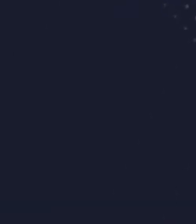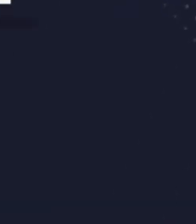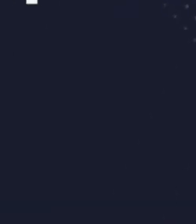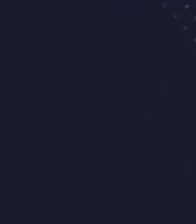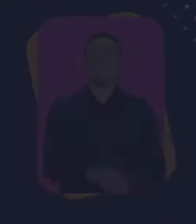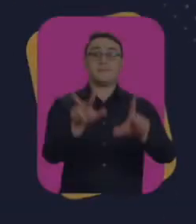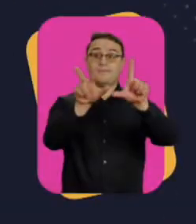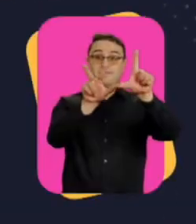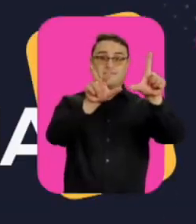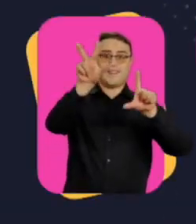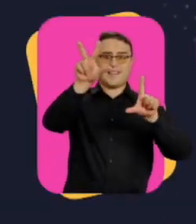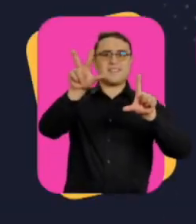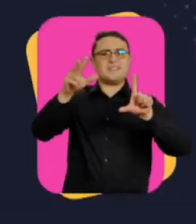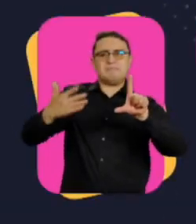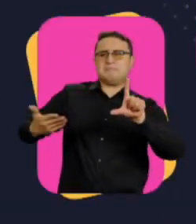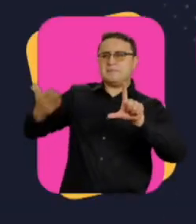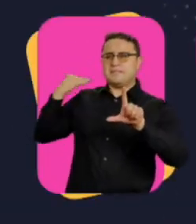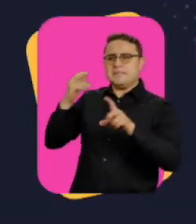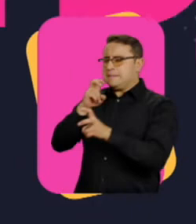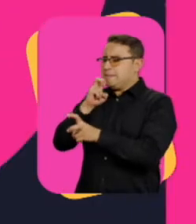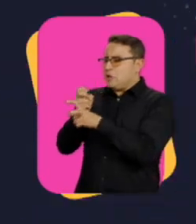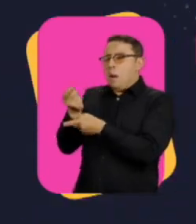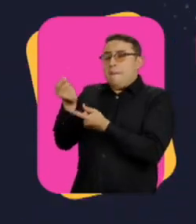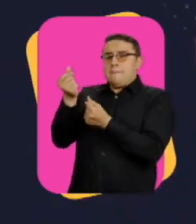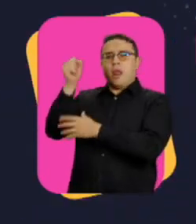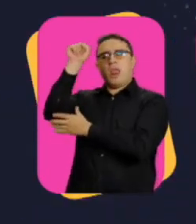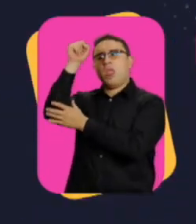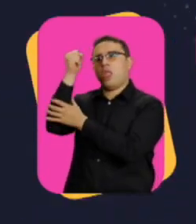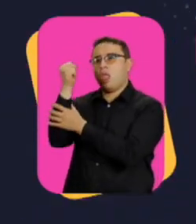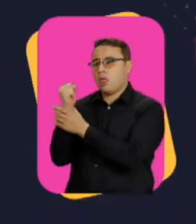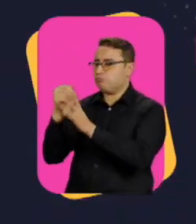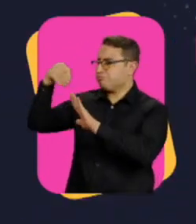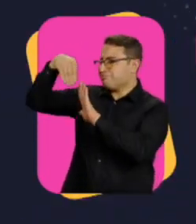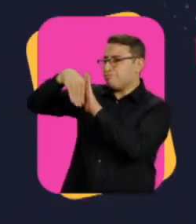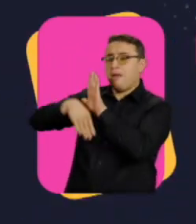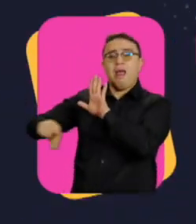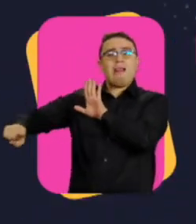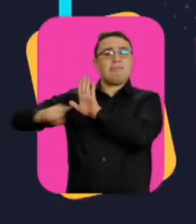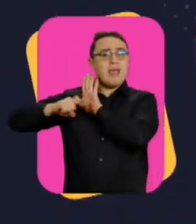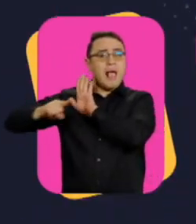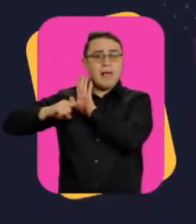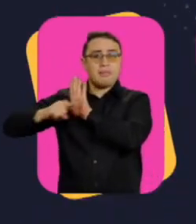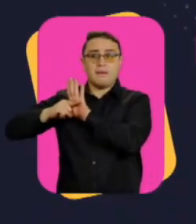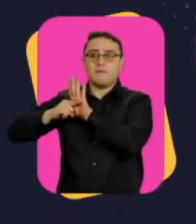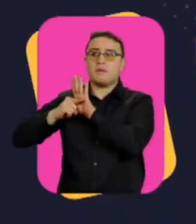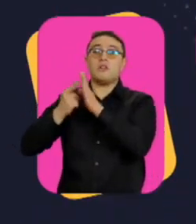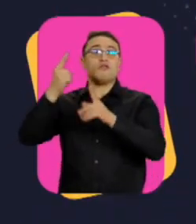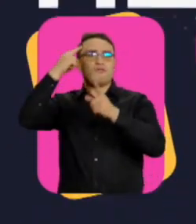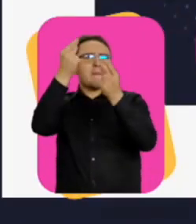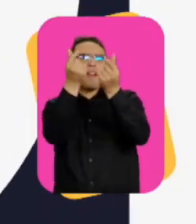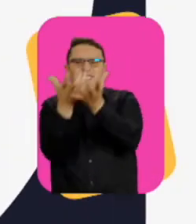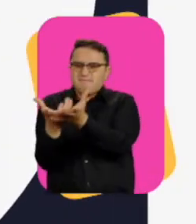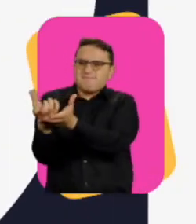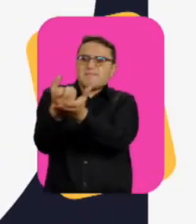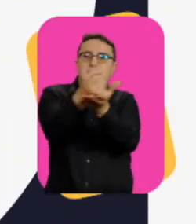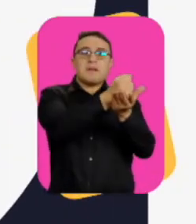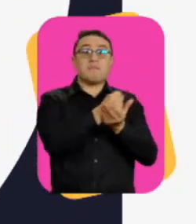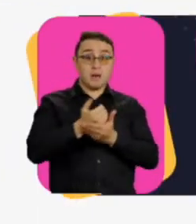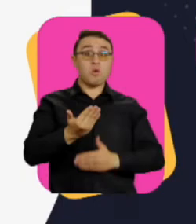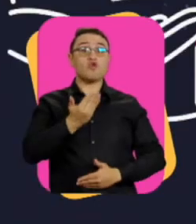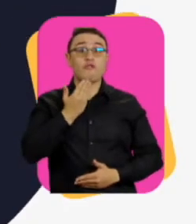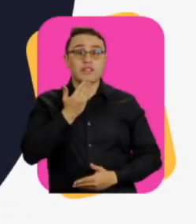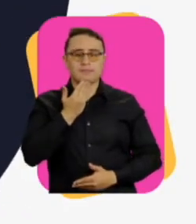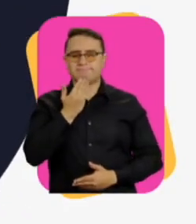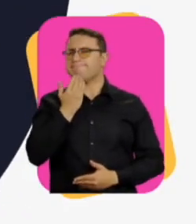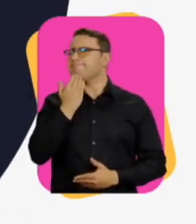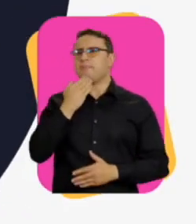El canal venía de una situación de déficit con indicadores negativos, donde los márgenes de utilidad no eran suficientes